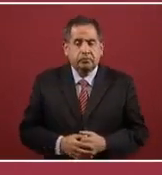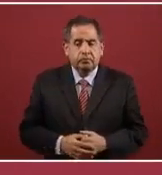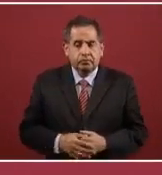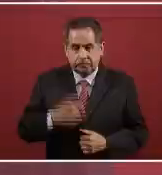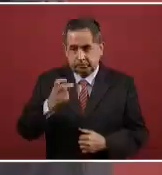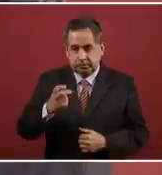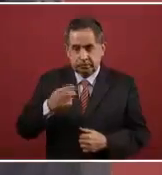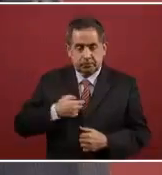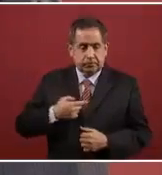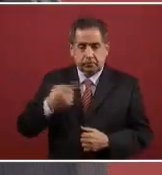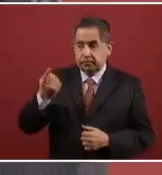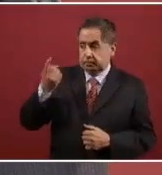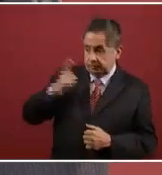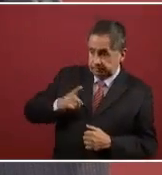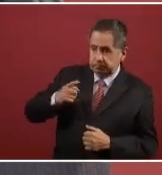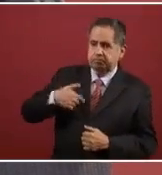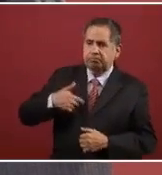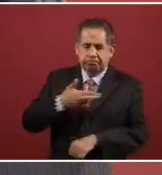Ese es el mandato que tenemos.